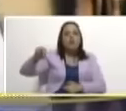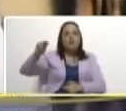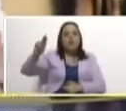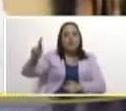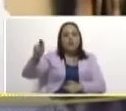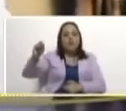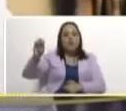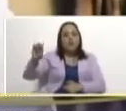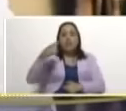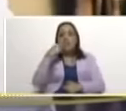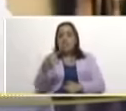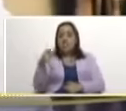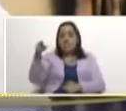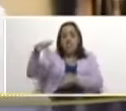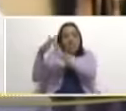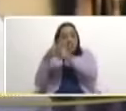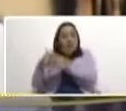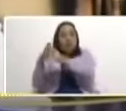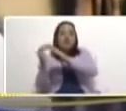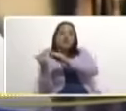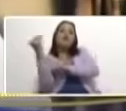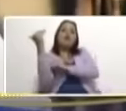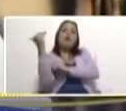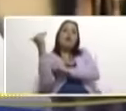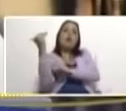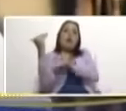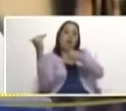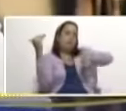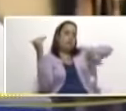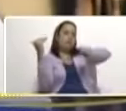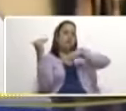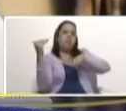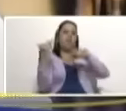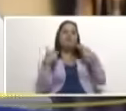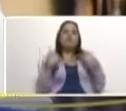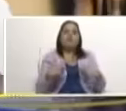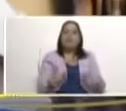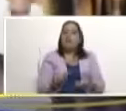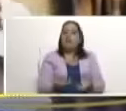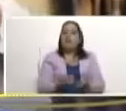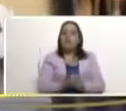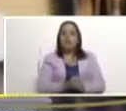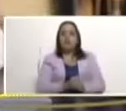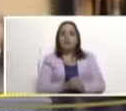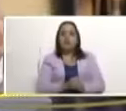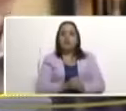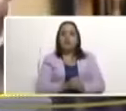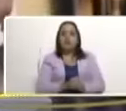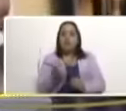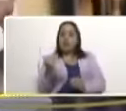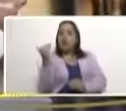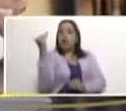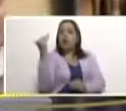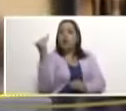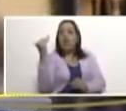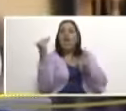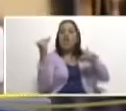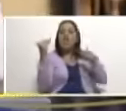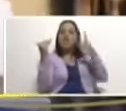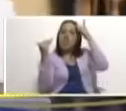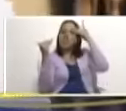superiores a nosotros, que son superiores al resto de la humanidad y que les corresponde por mandato de